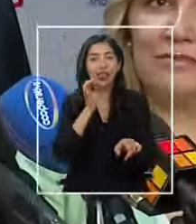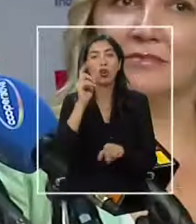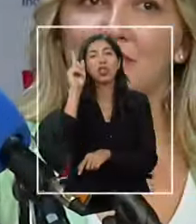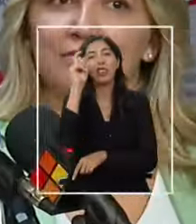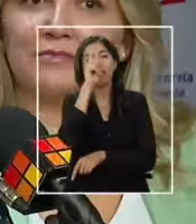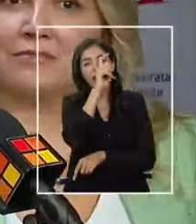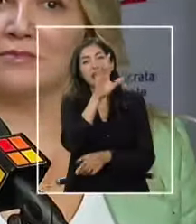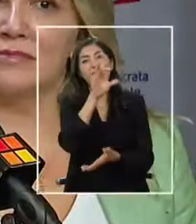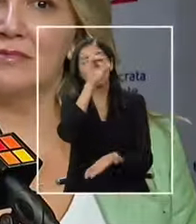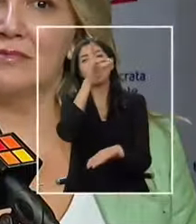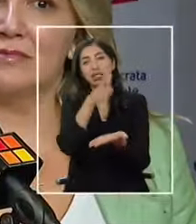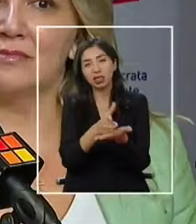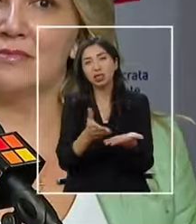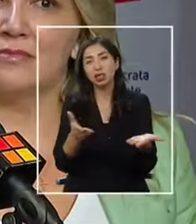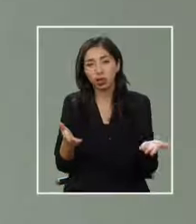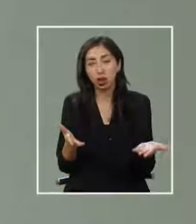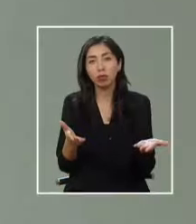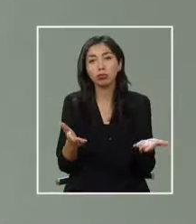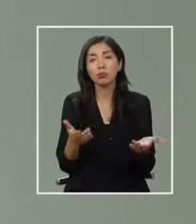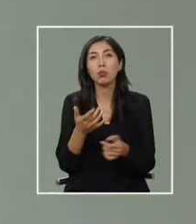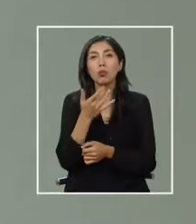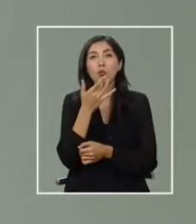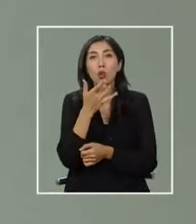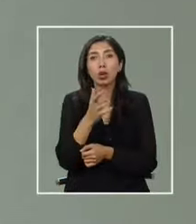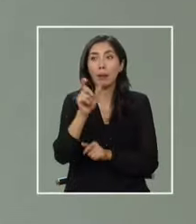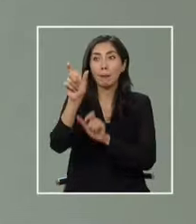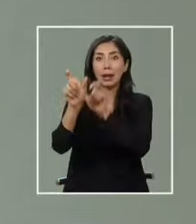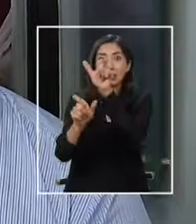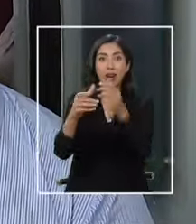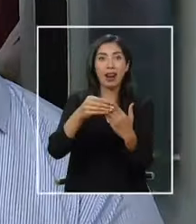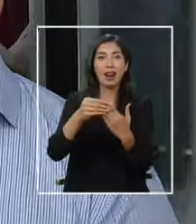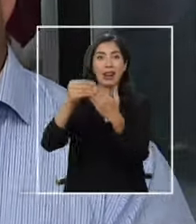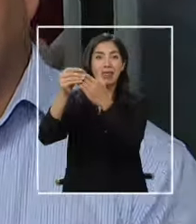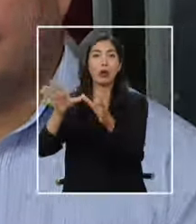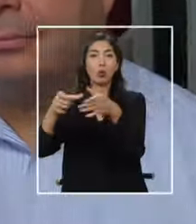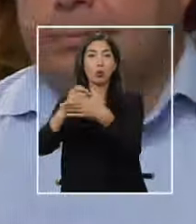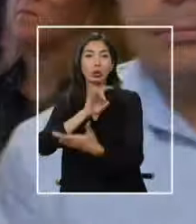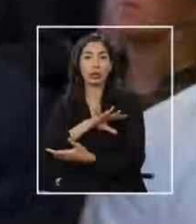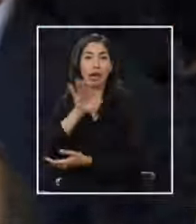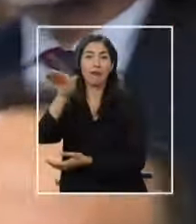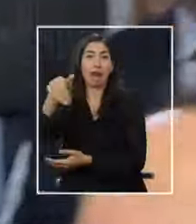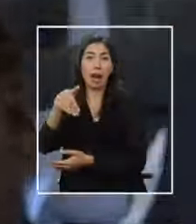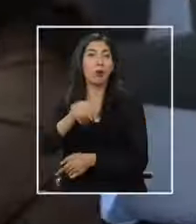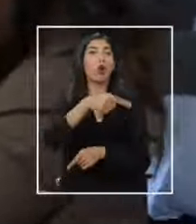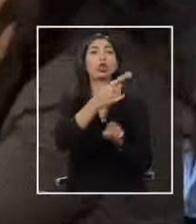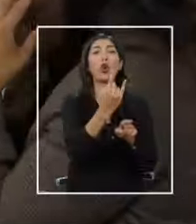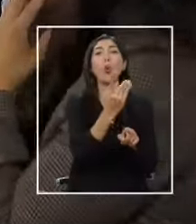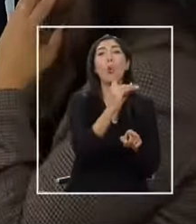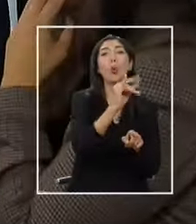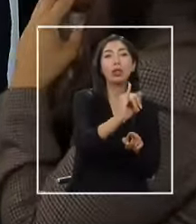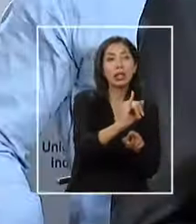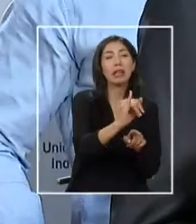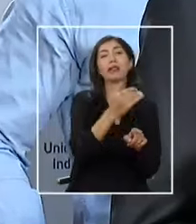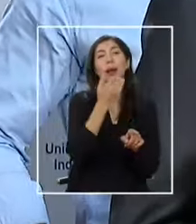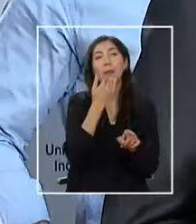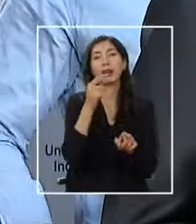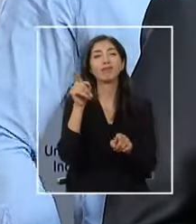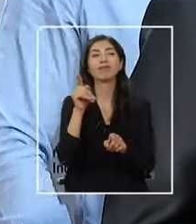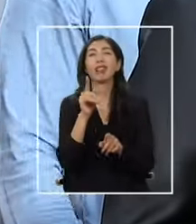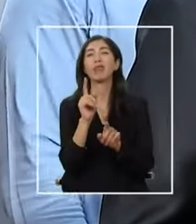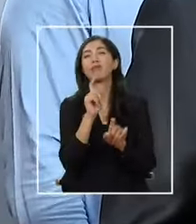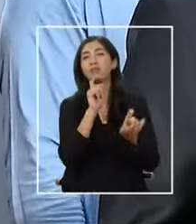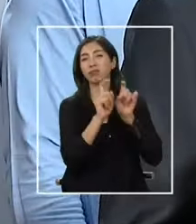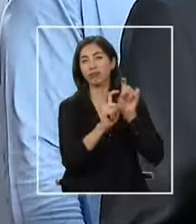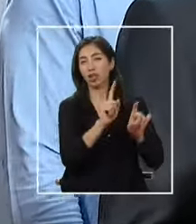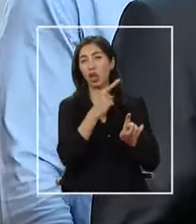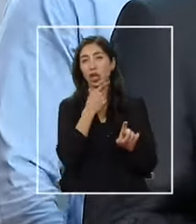micrófonos en la sede gremialista y frente a los ojos de los líderes de Chile Vamos y varios miembros de la UDI, descartó ir por su reelección.